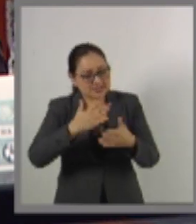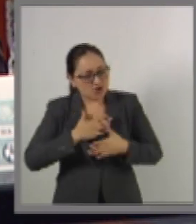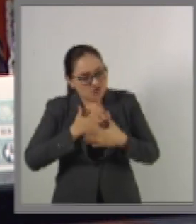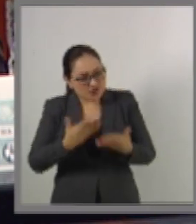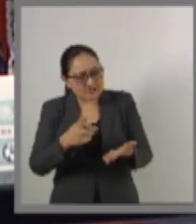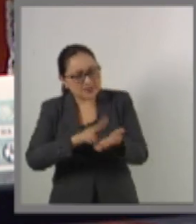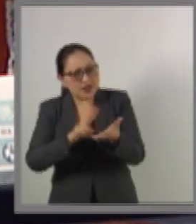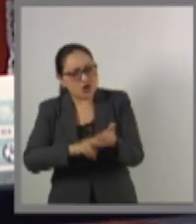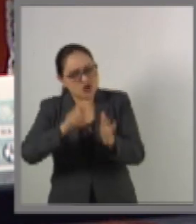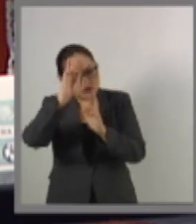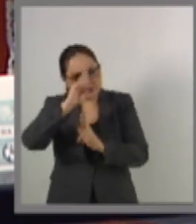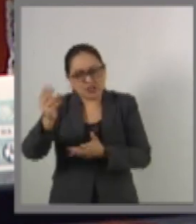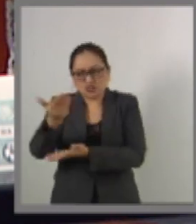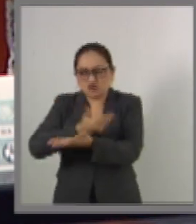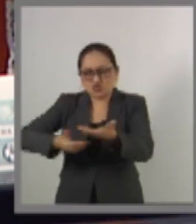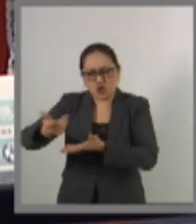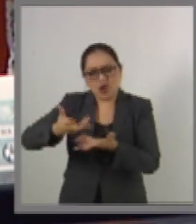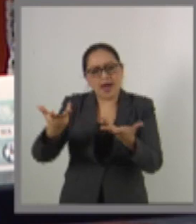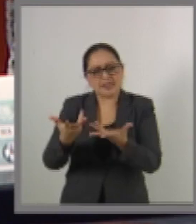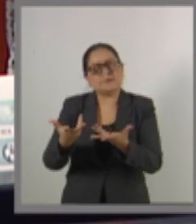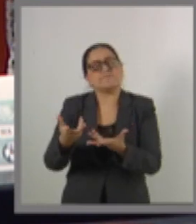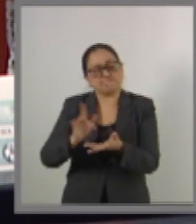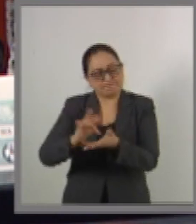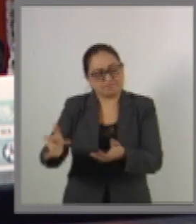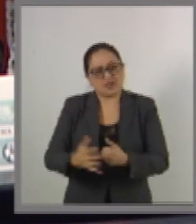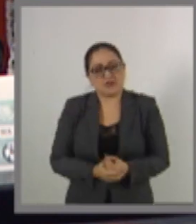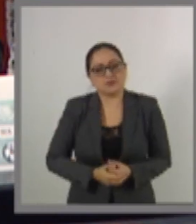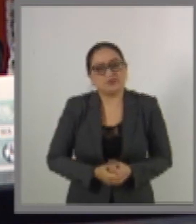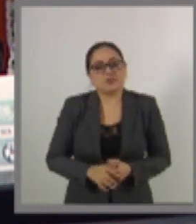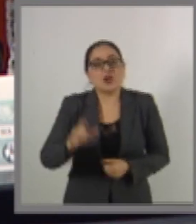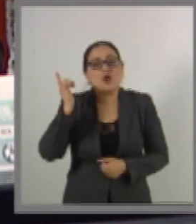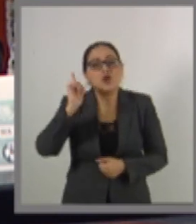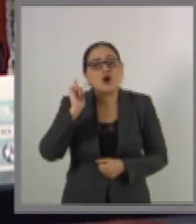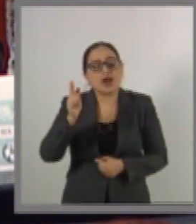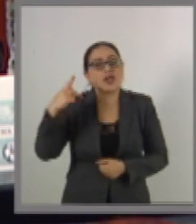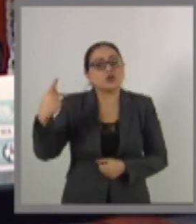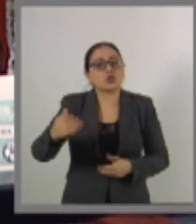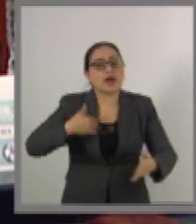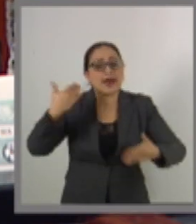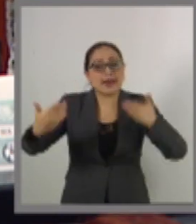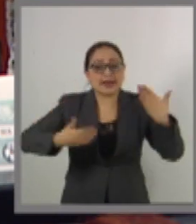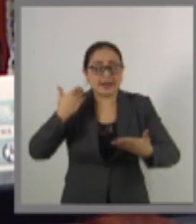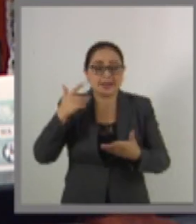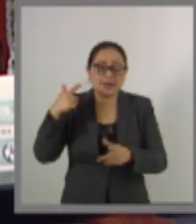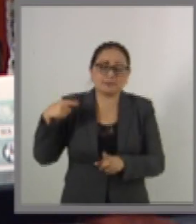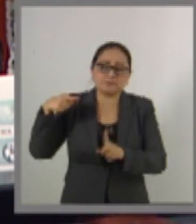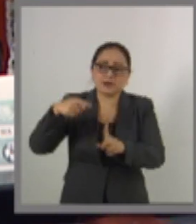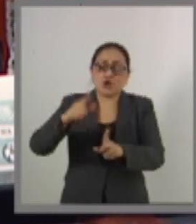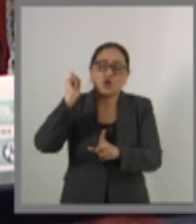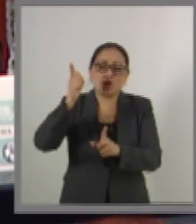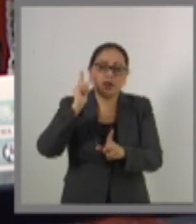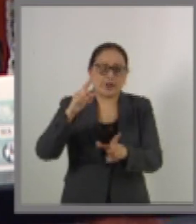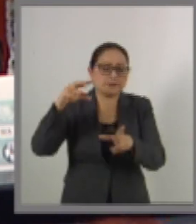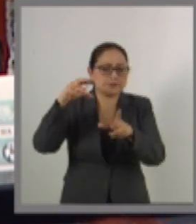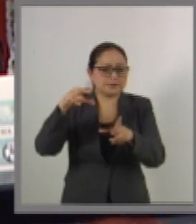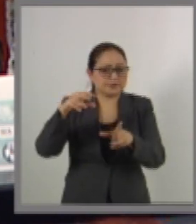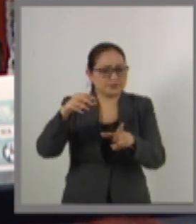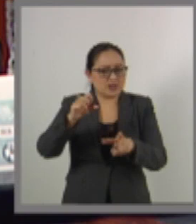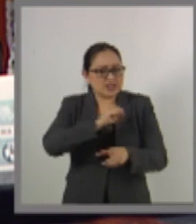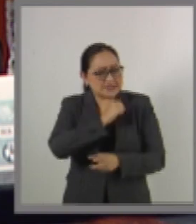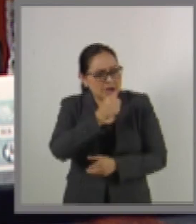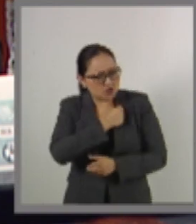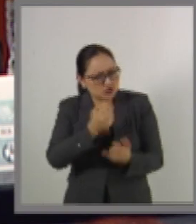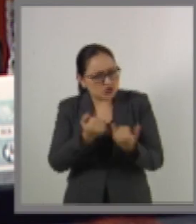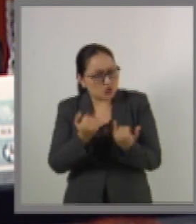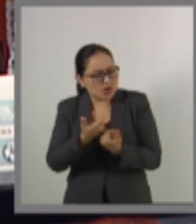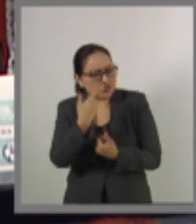este respeto que construimos. Deseo que conserves tu alegría, por supuesto tu salud y por supuesto a una compañera